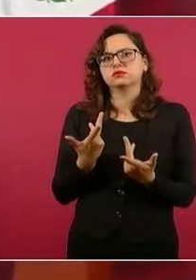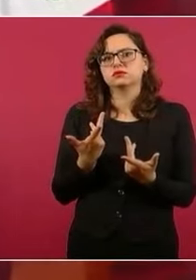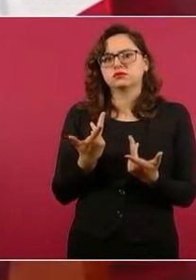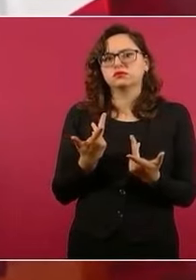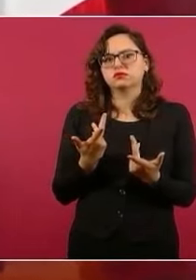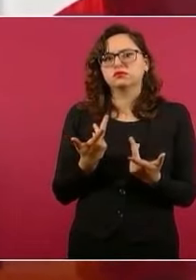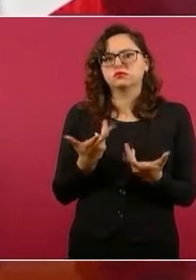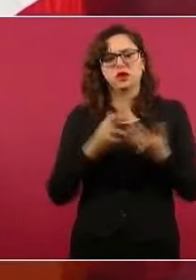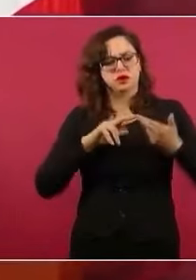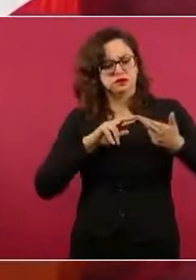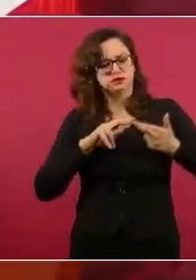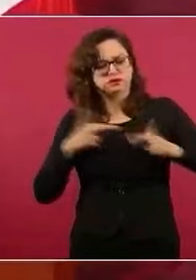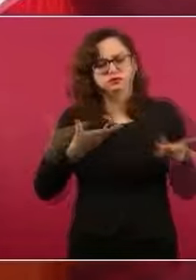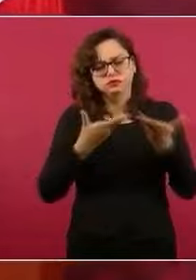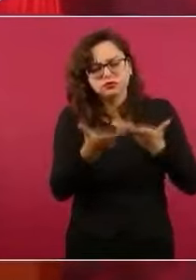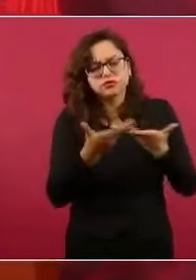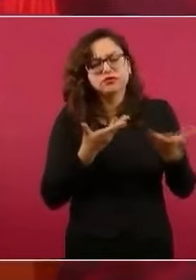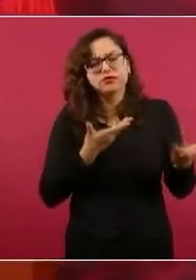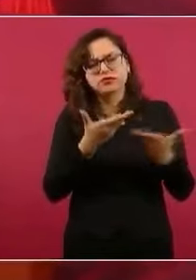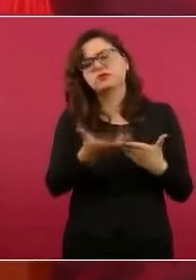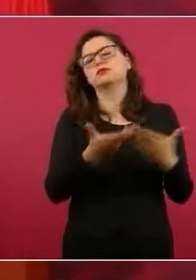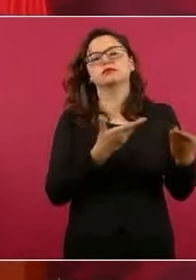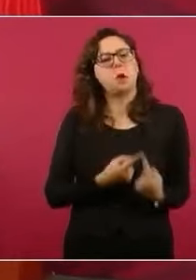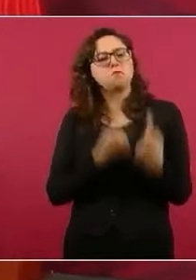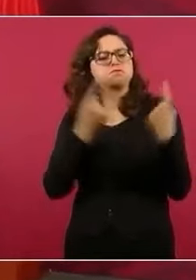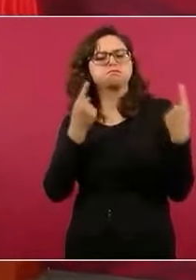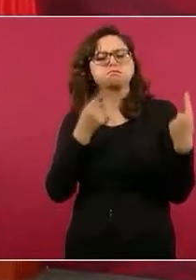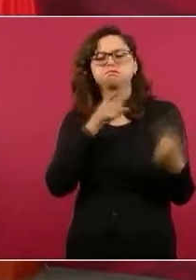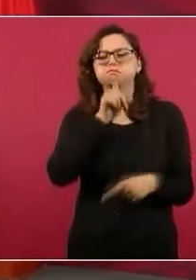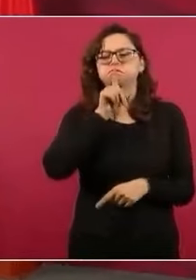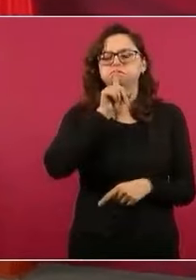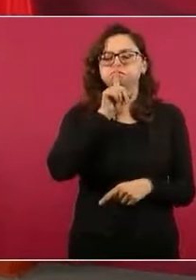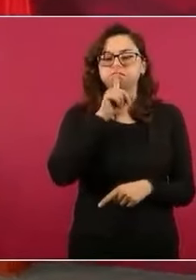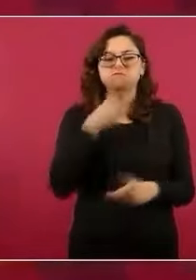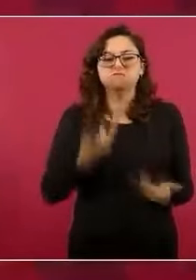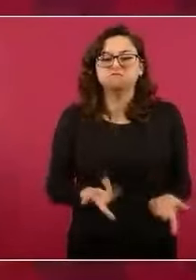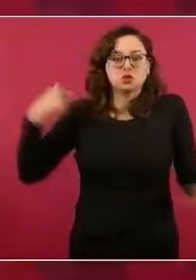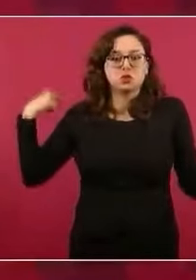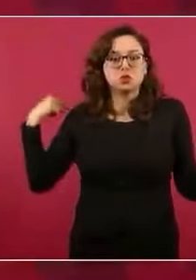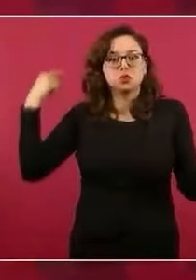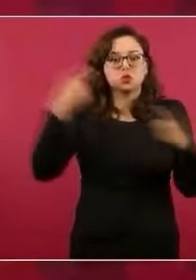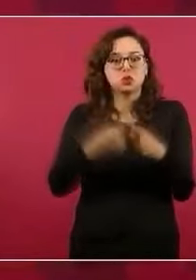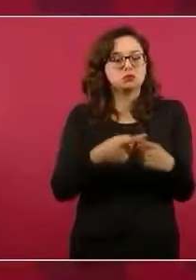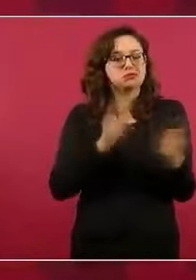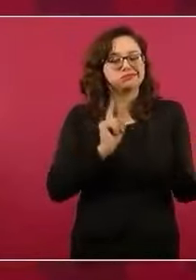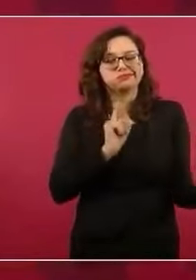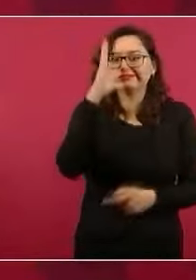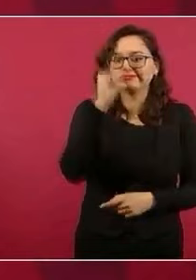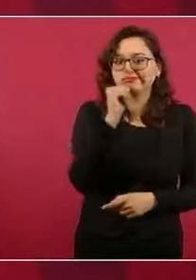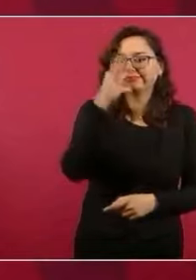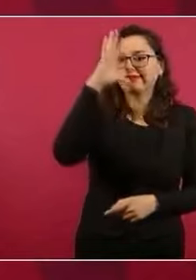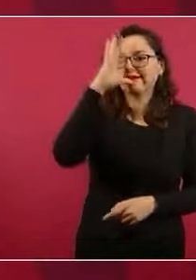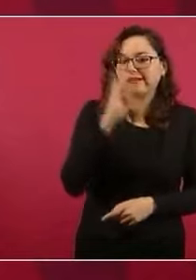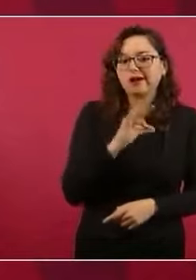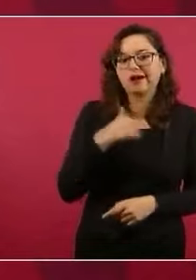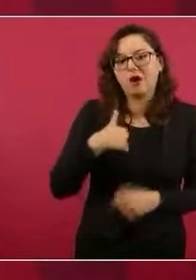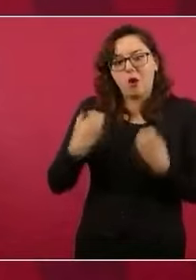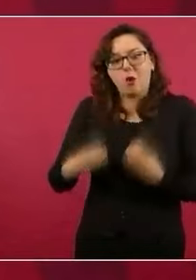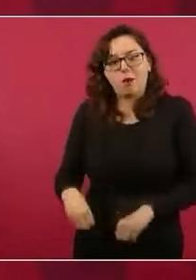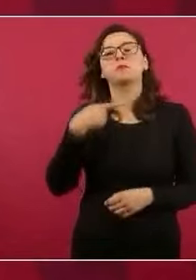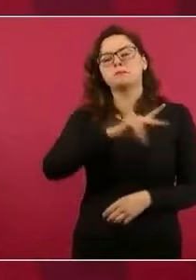relación con nosotros, no está distante. Yo no he podido verlo últimamente por las ocupaciones, pero